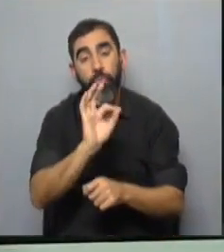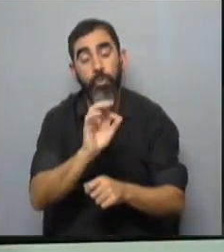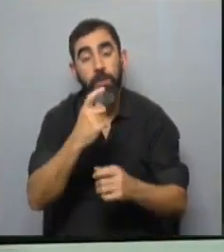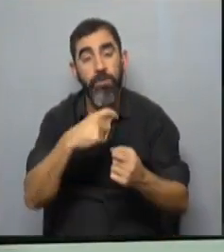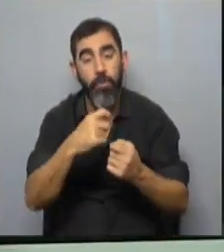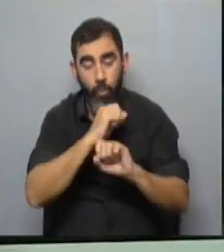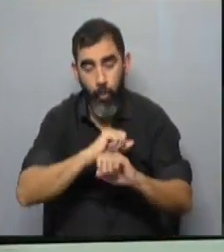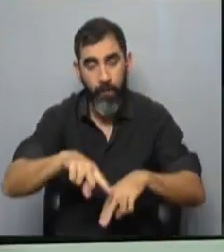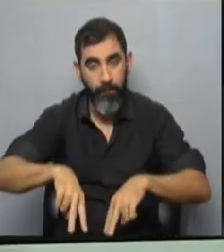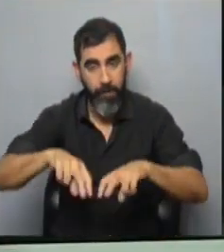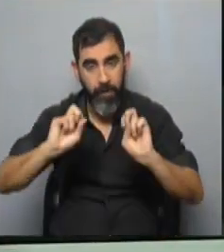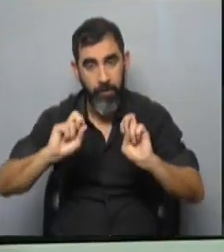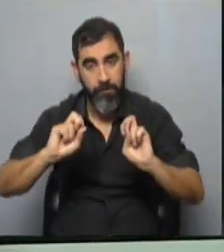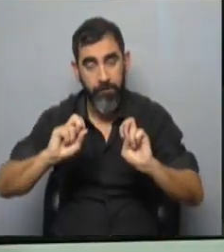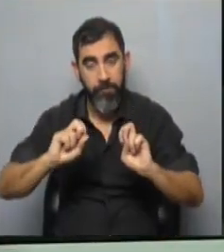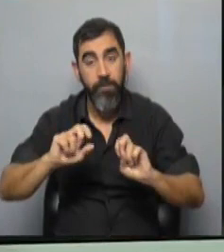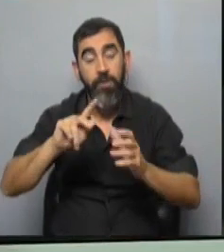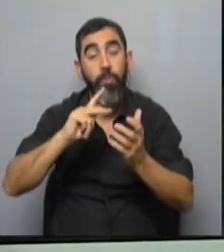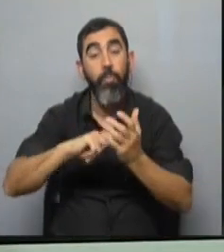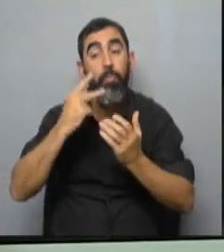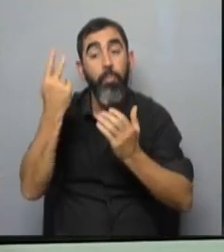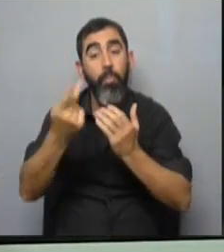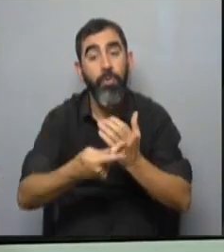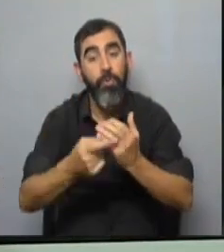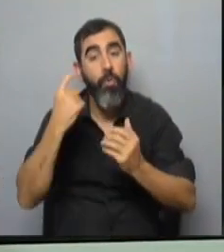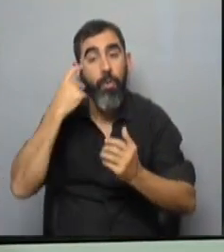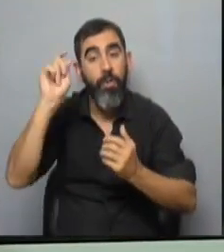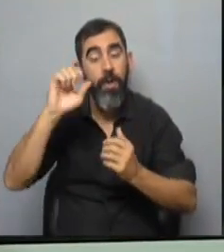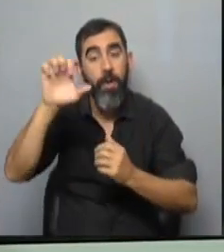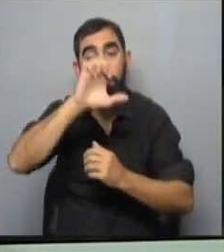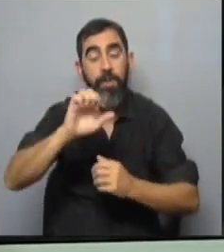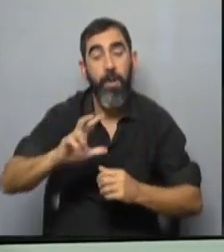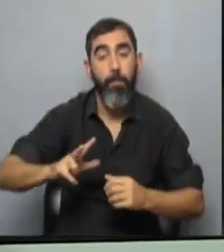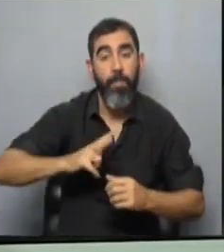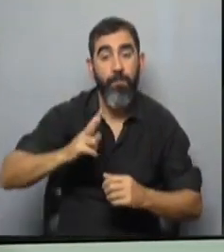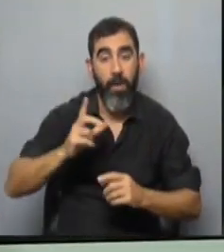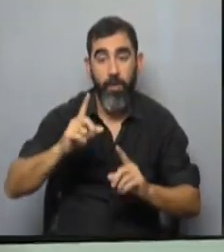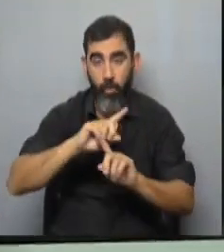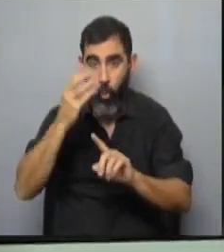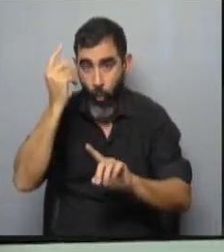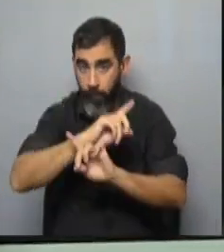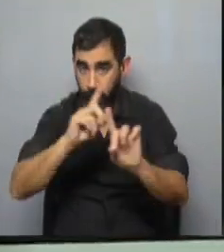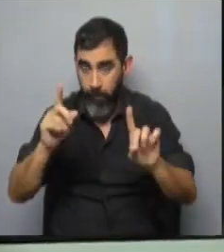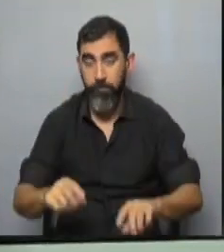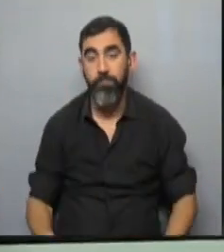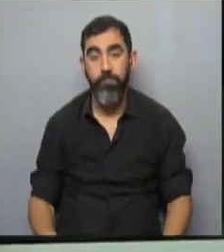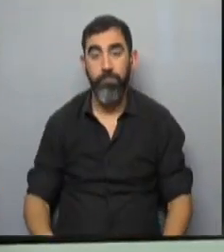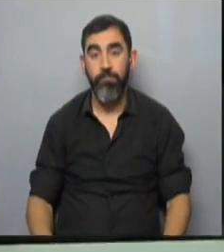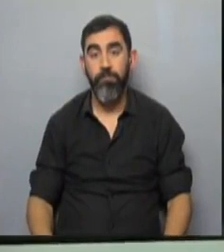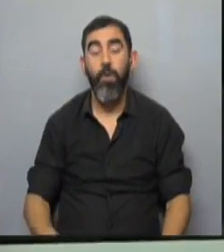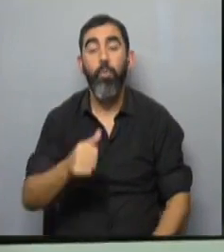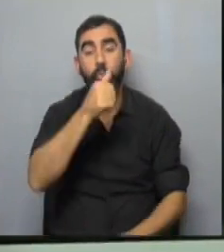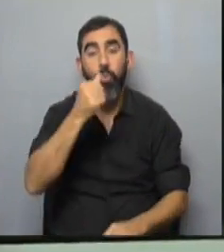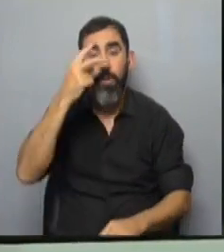sindicato puede estudiar. Siempre vamos a decir, este proyecto igual es una iniciativa de las empresas privadas. No hay que olvidar esa parte. Normalmente las